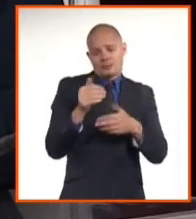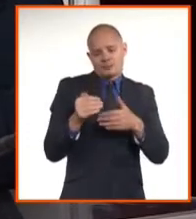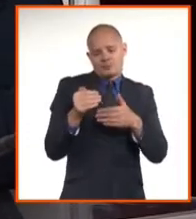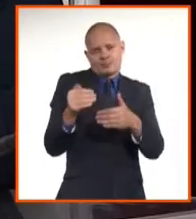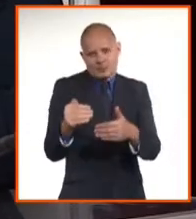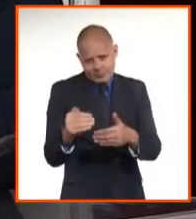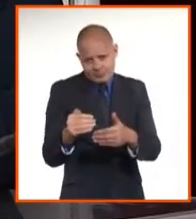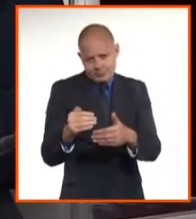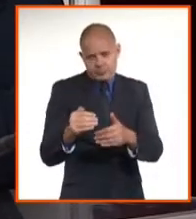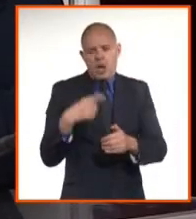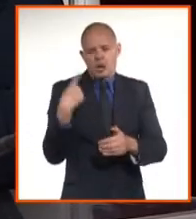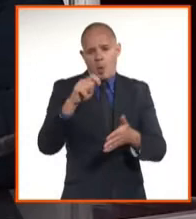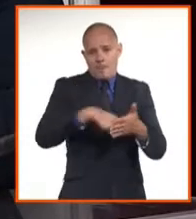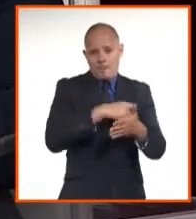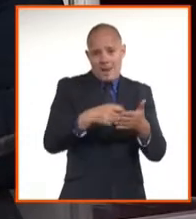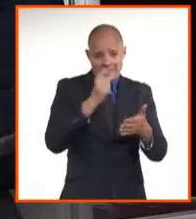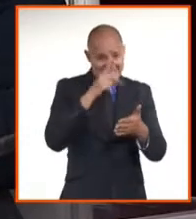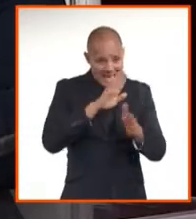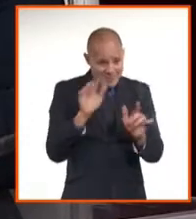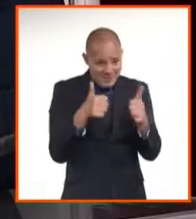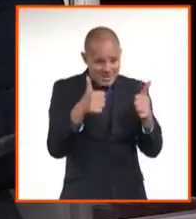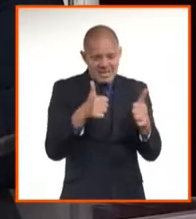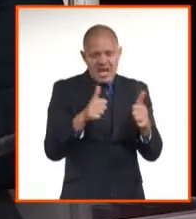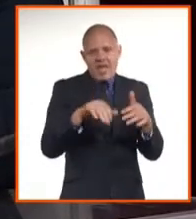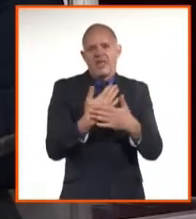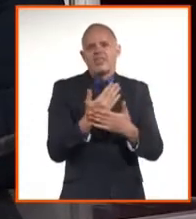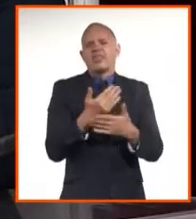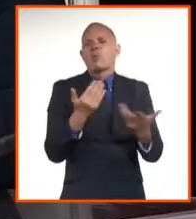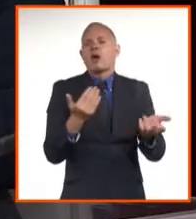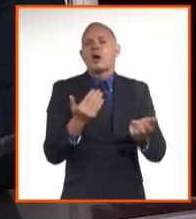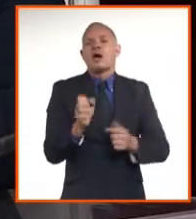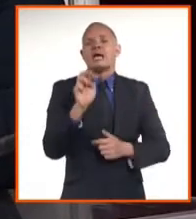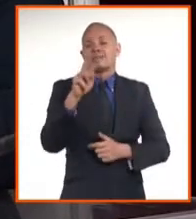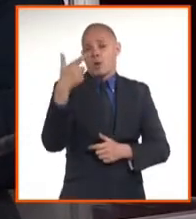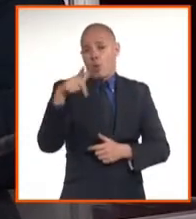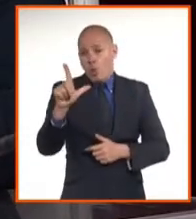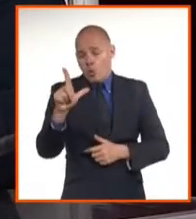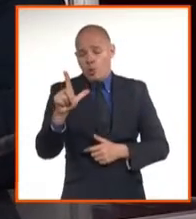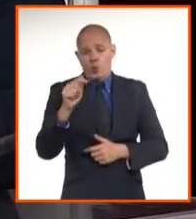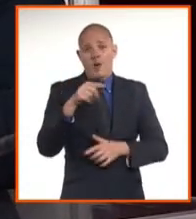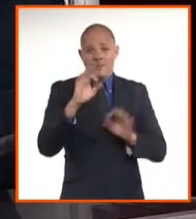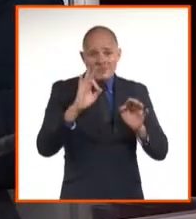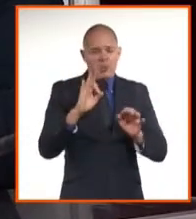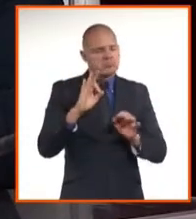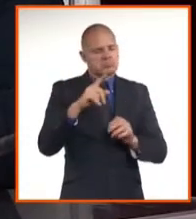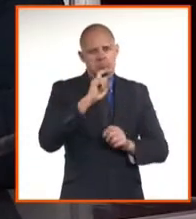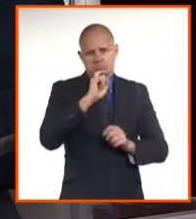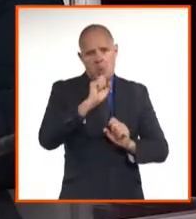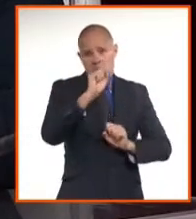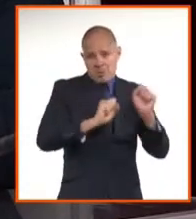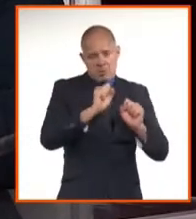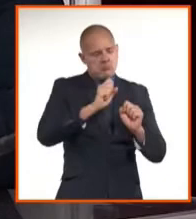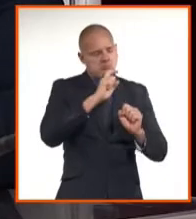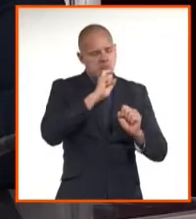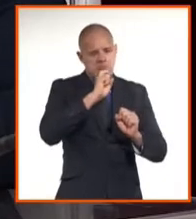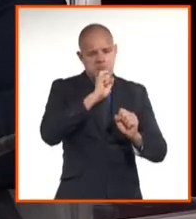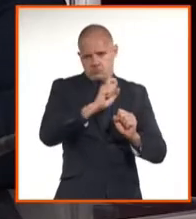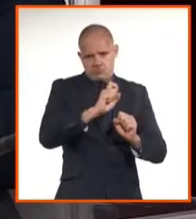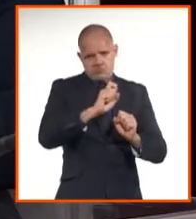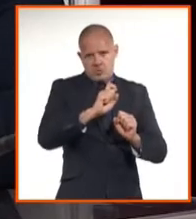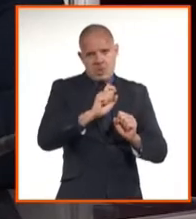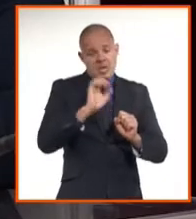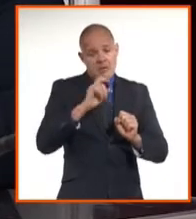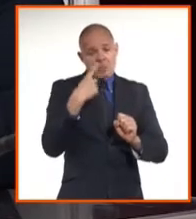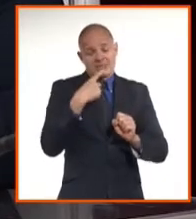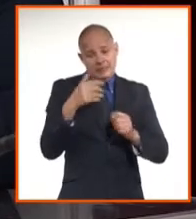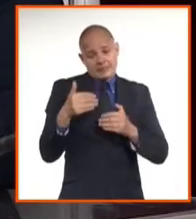julio, exactamente. El día 3 de julio no estaba lista la turbina todavía, los sistemas de